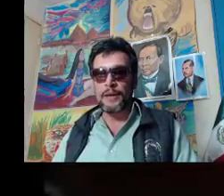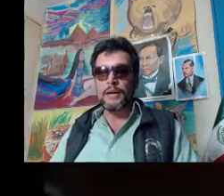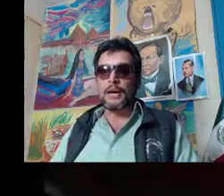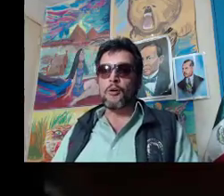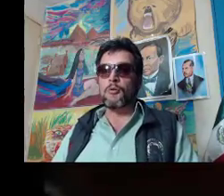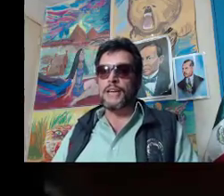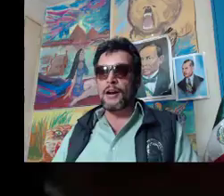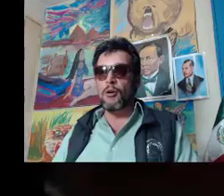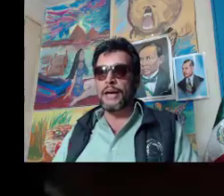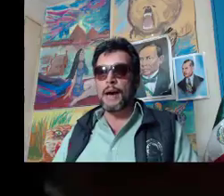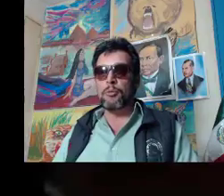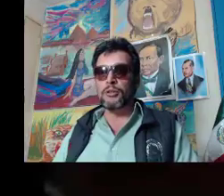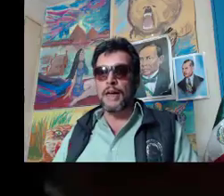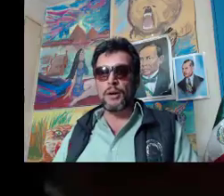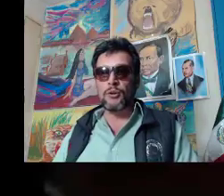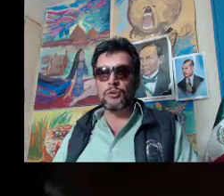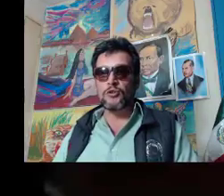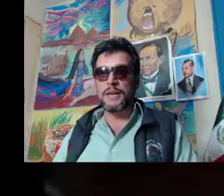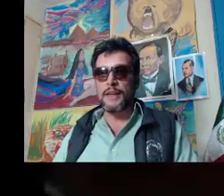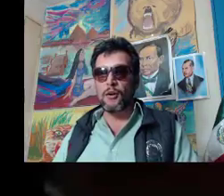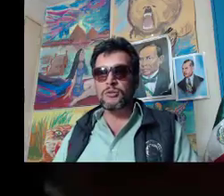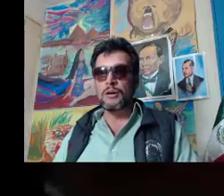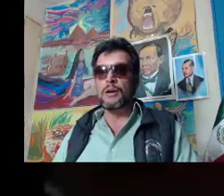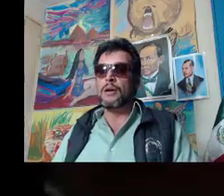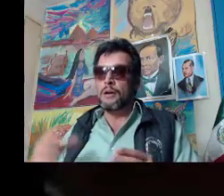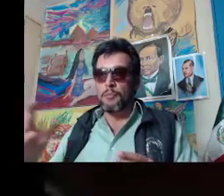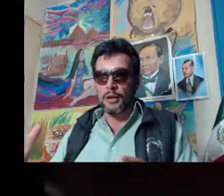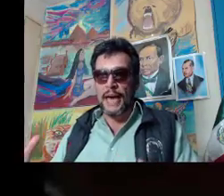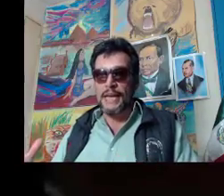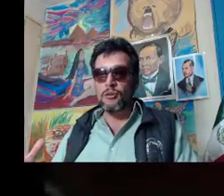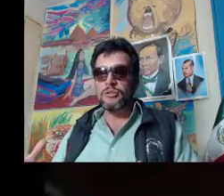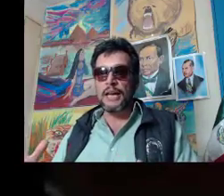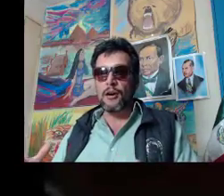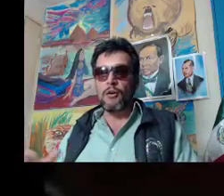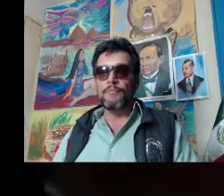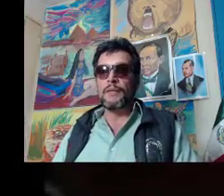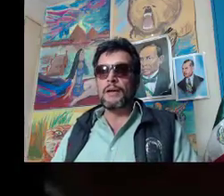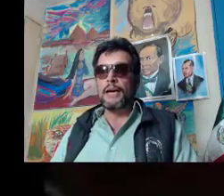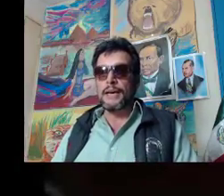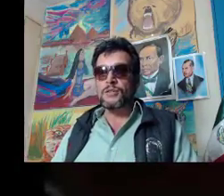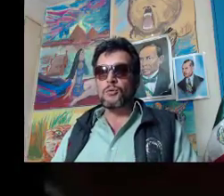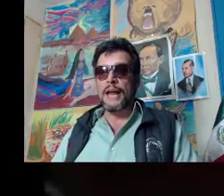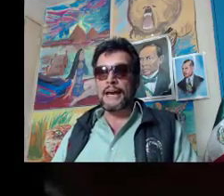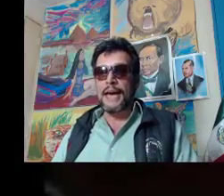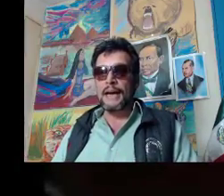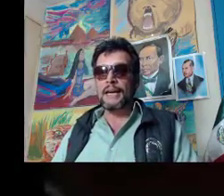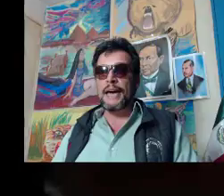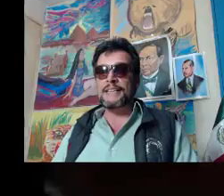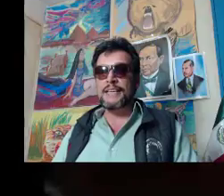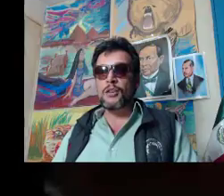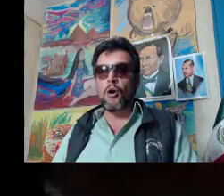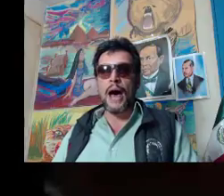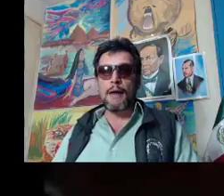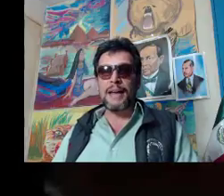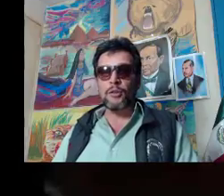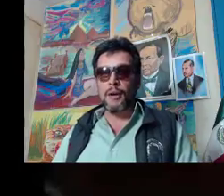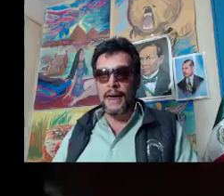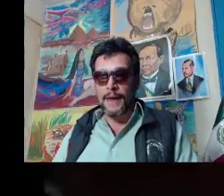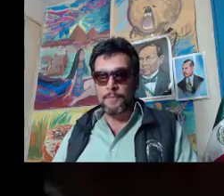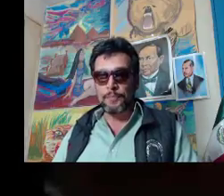ganadería, que como ya lo he apuntado en otros videos, porque ahí los tengo, es un área que ha